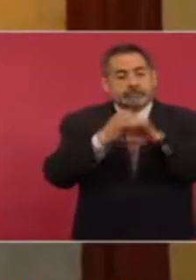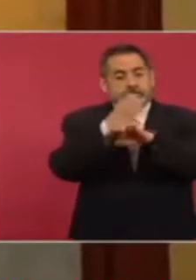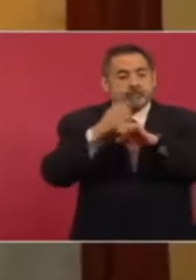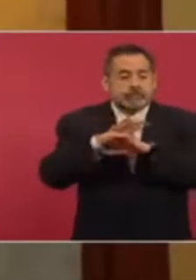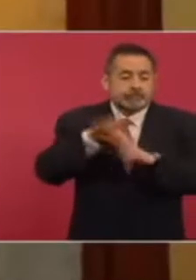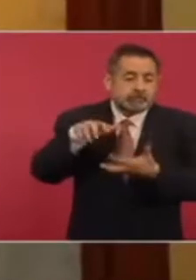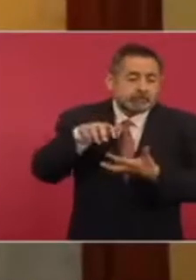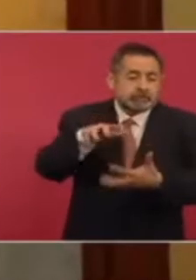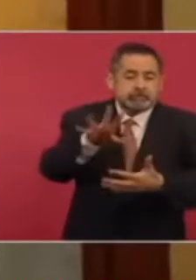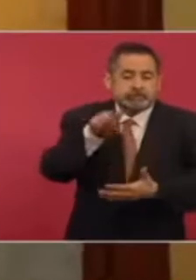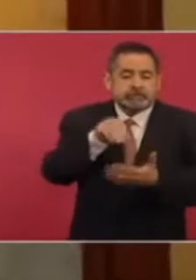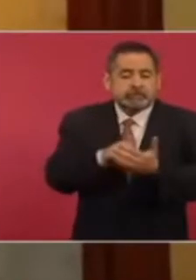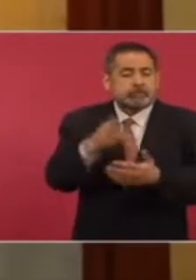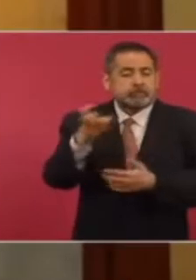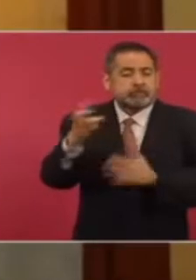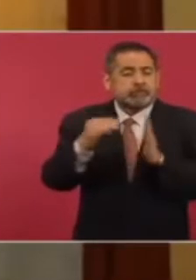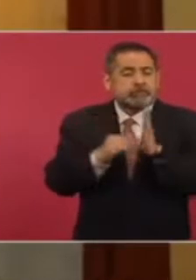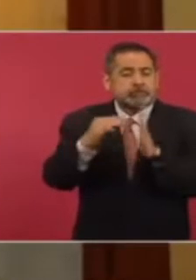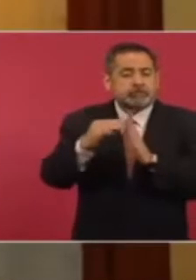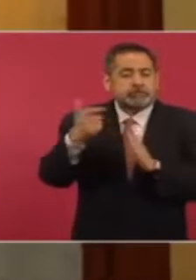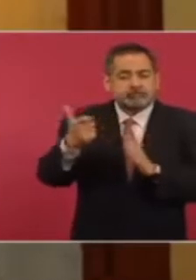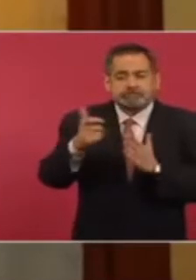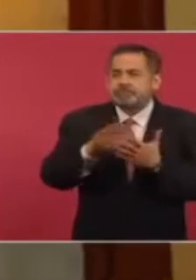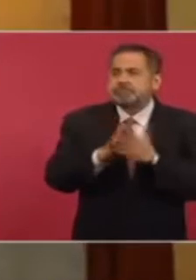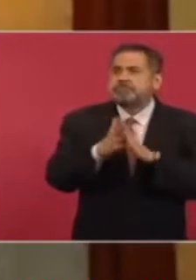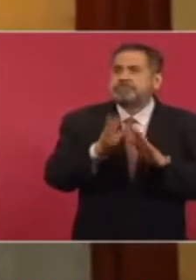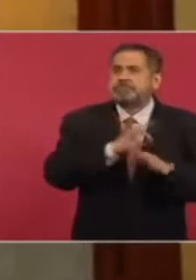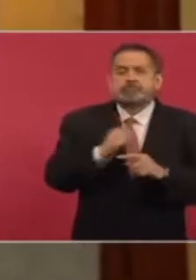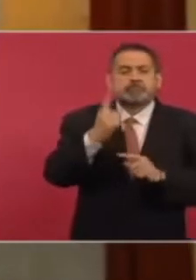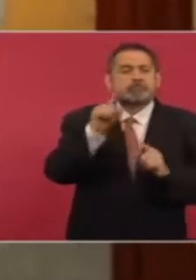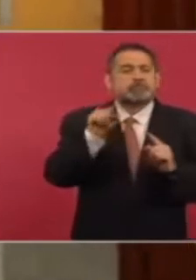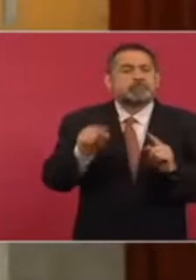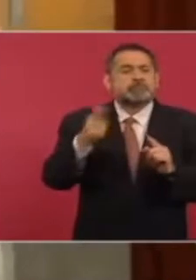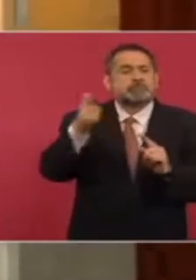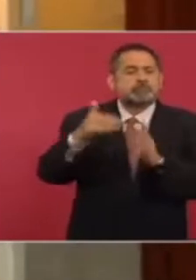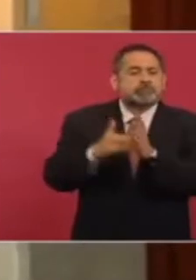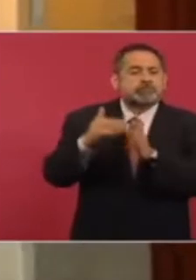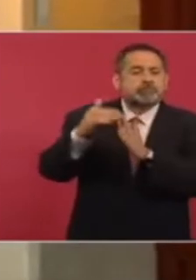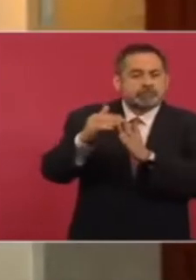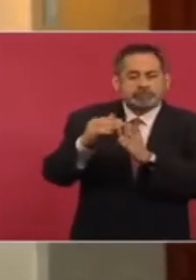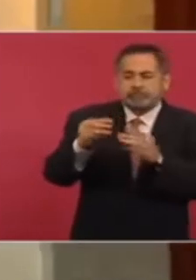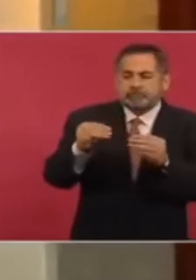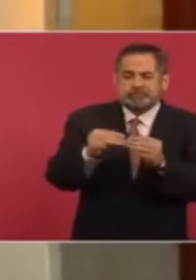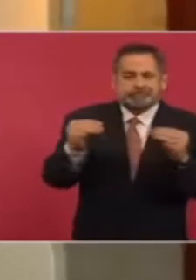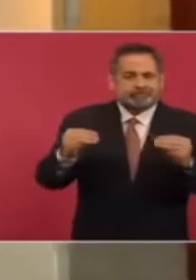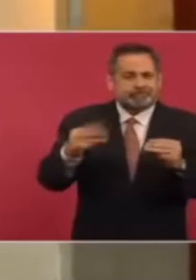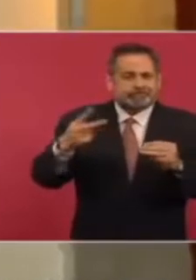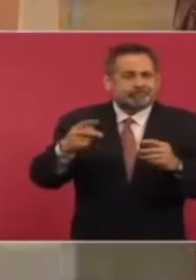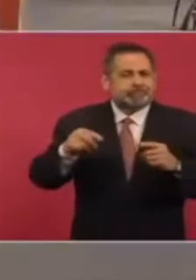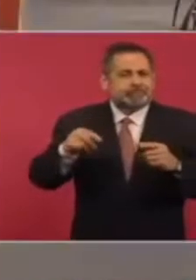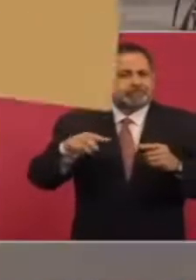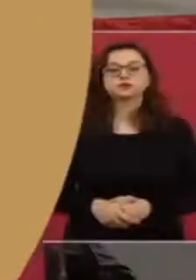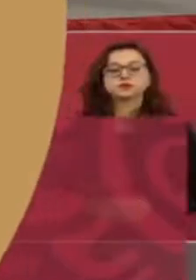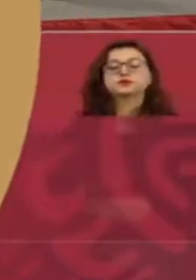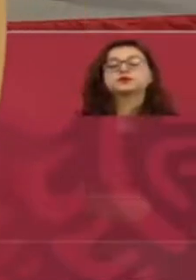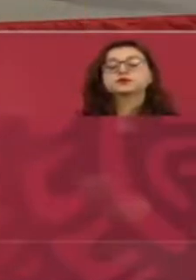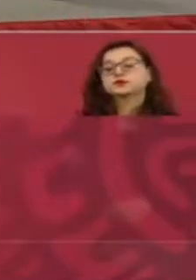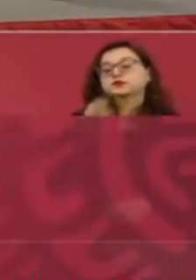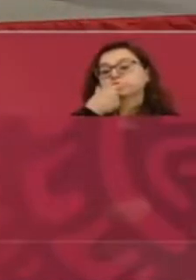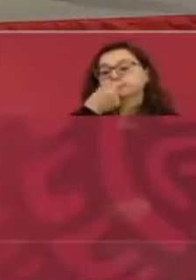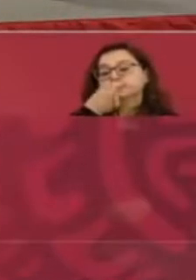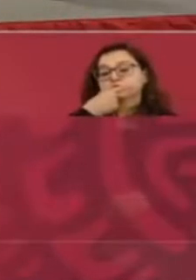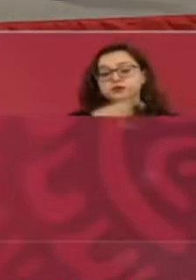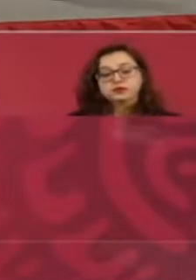de 4,300 millones de pesos o lo equivalente a 1.7 millones de metros cuadrados en materia deportiva.